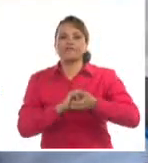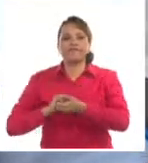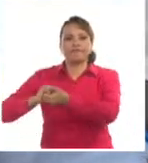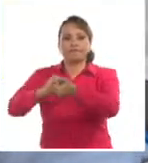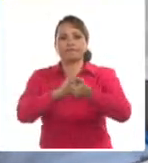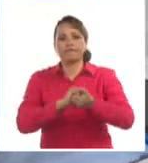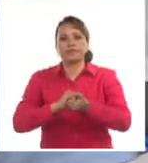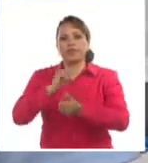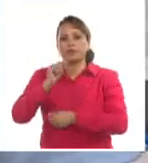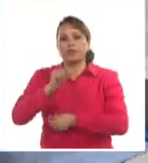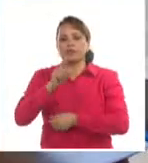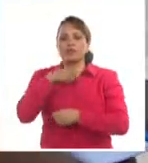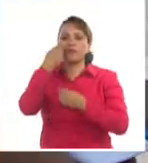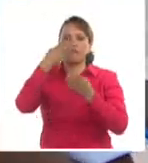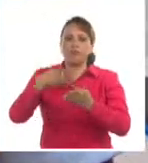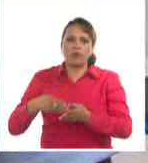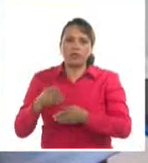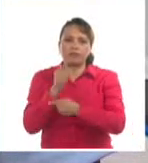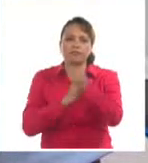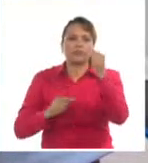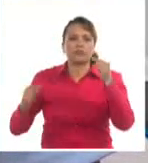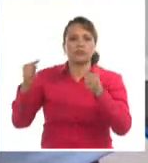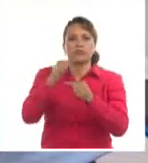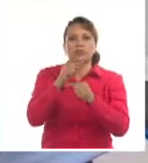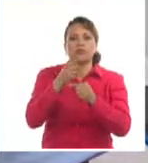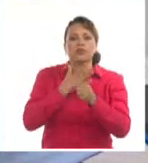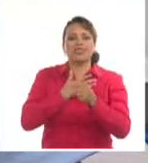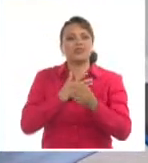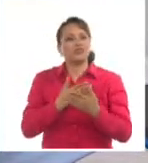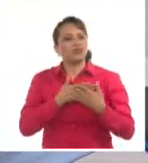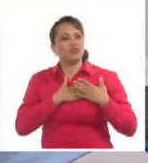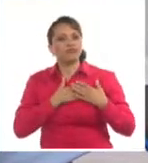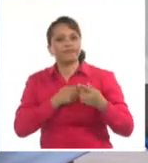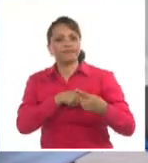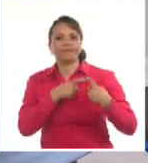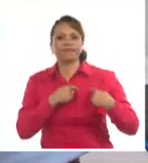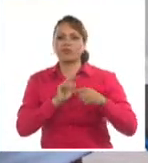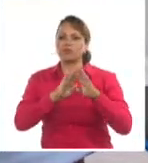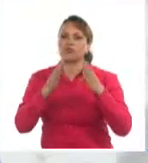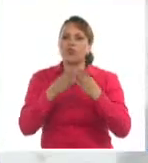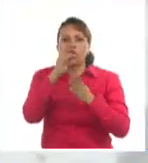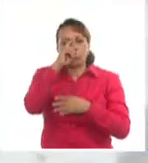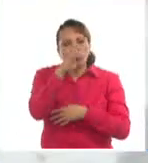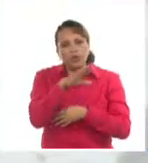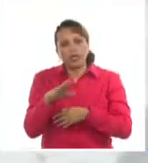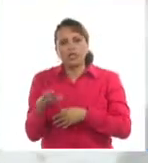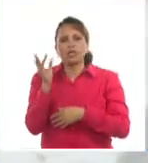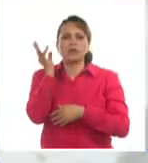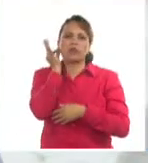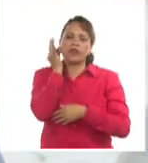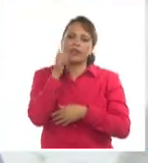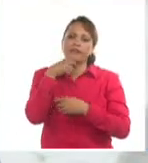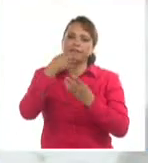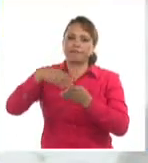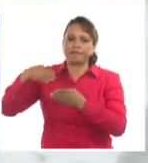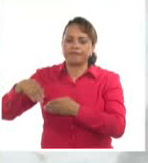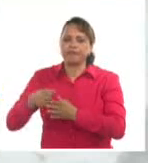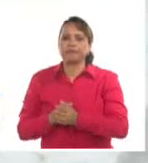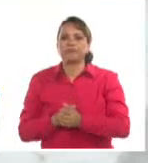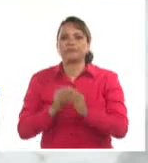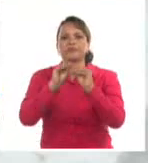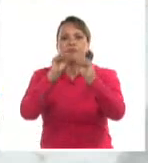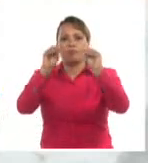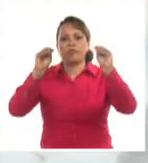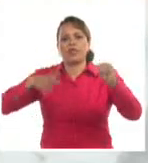aquellas personas muertas y principalmente a los que nos llegan en el corazón, que son todos aquellos niños y mujeres. Convocamos a todas las